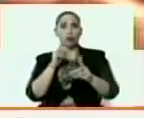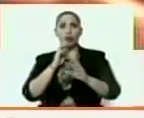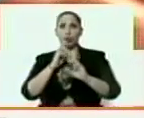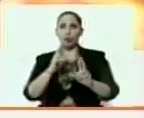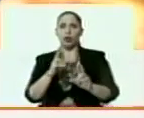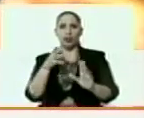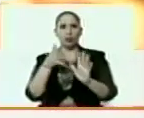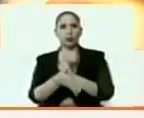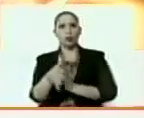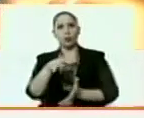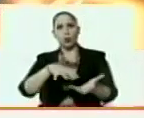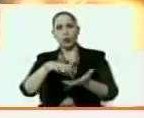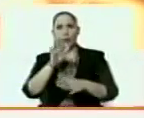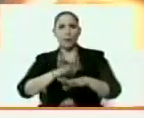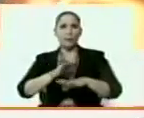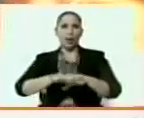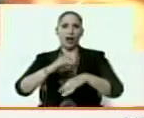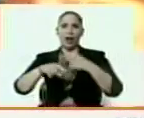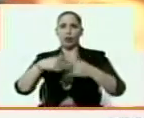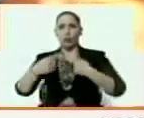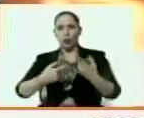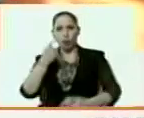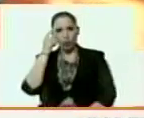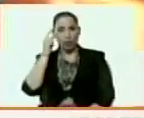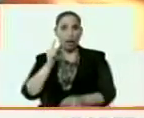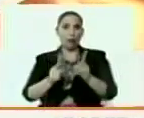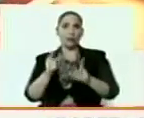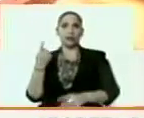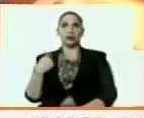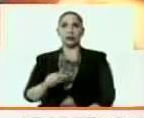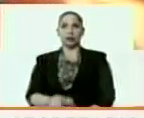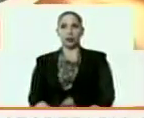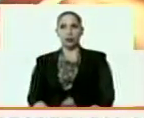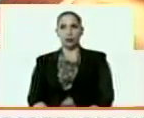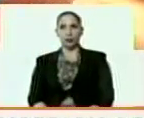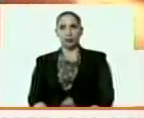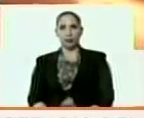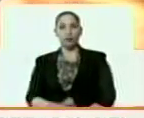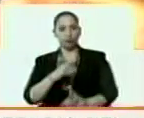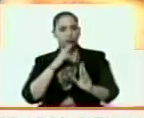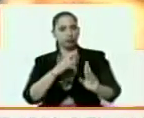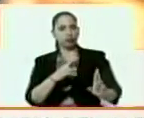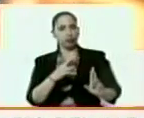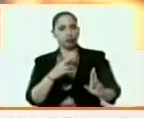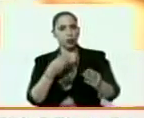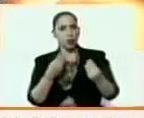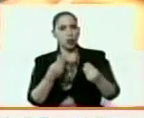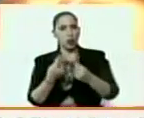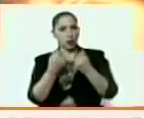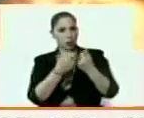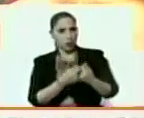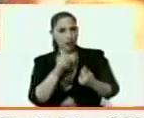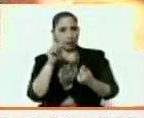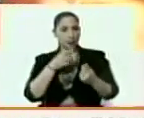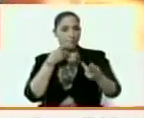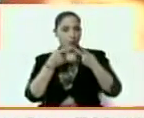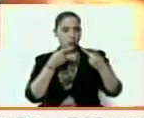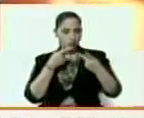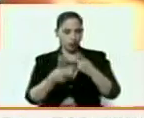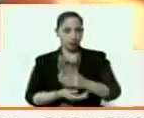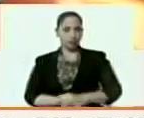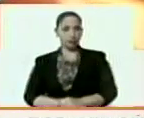su problemática de todos los días, que a veces no la siente. Así es, te respondo desde la economía y también desde la política,